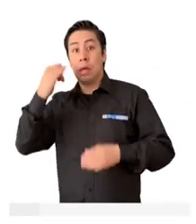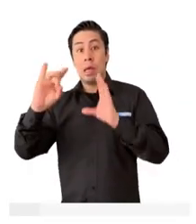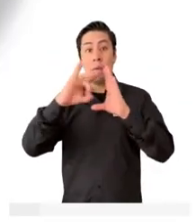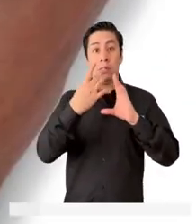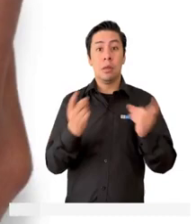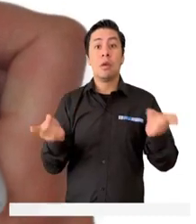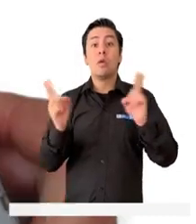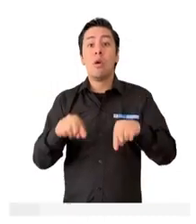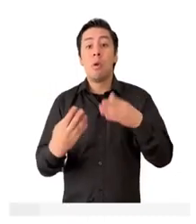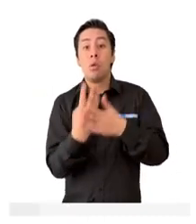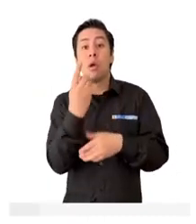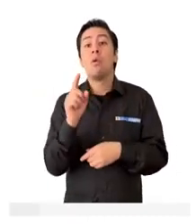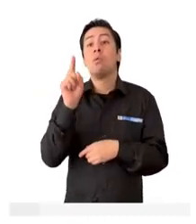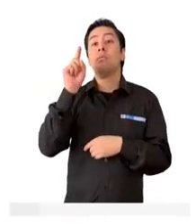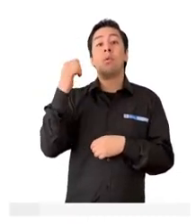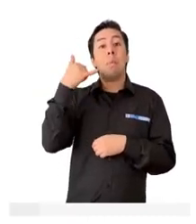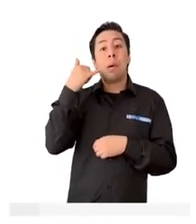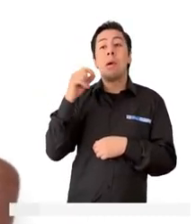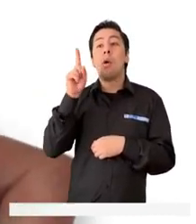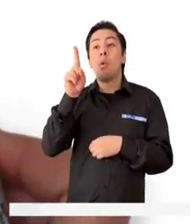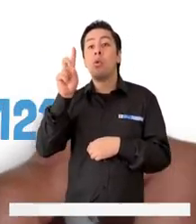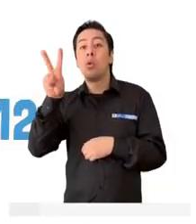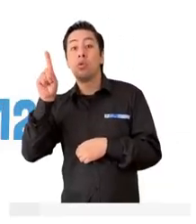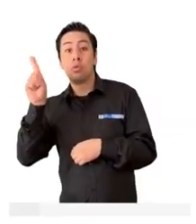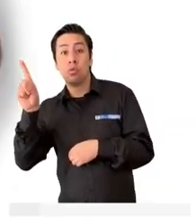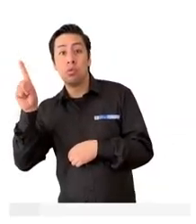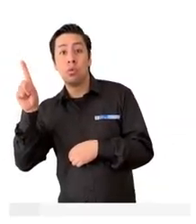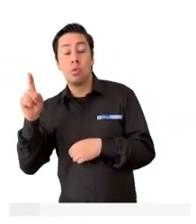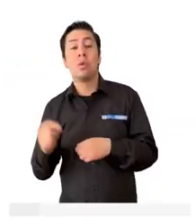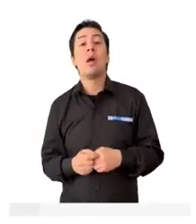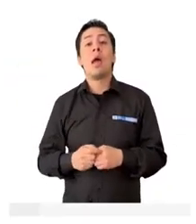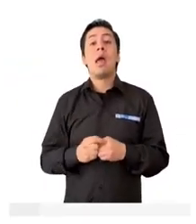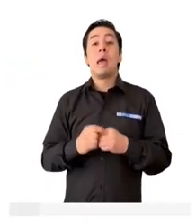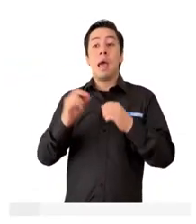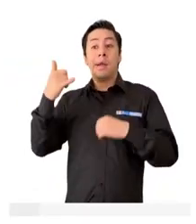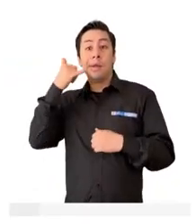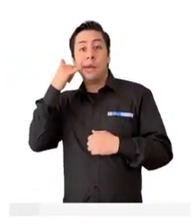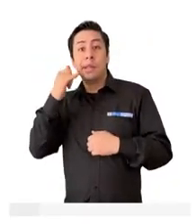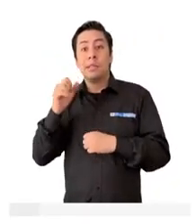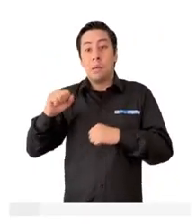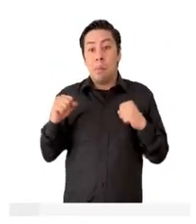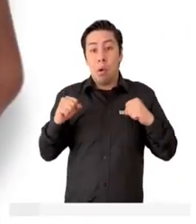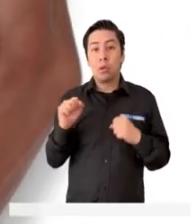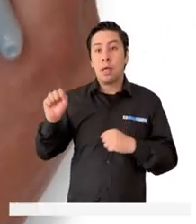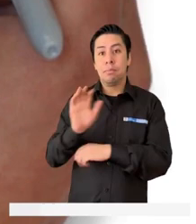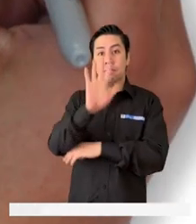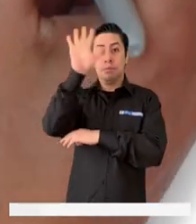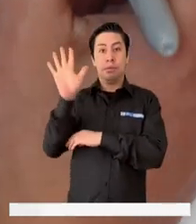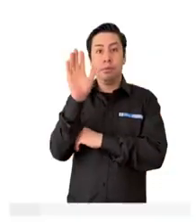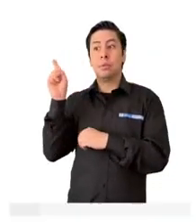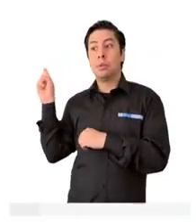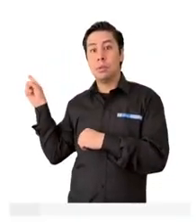virtual, como el nuevo servicio de autoconsulta 121, las líneas de atención en Bogotá